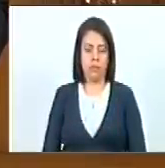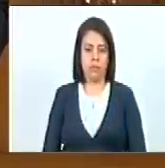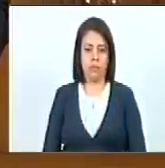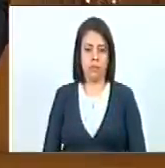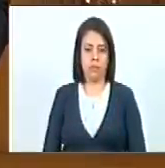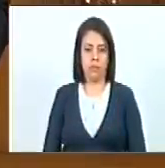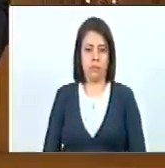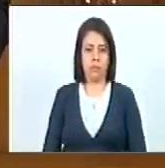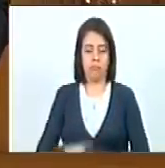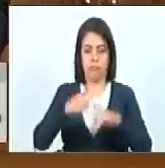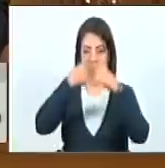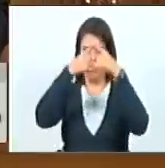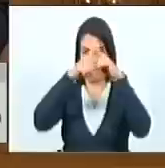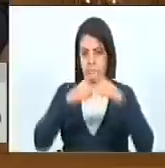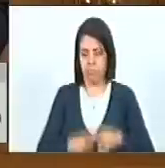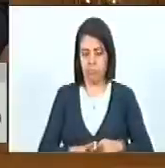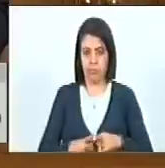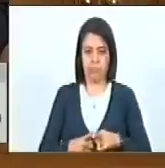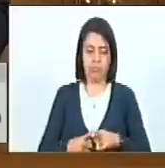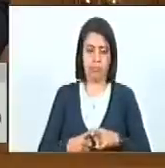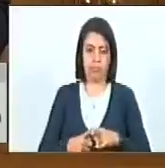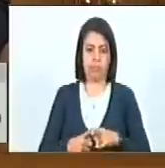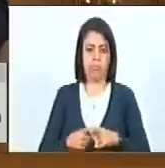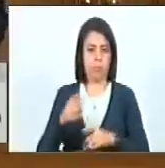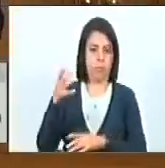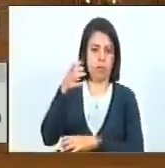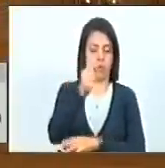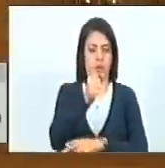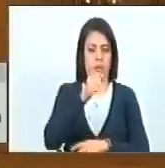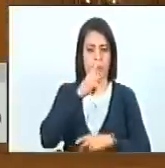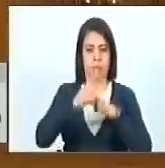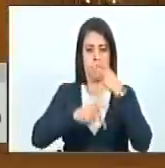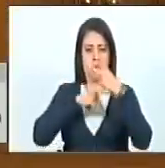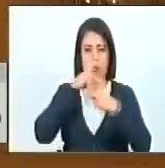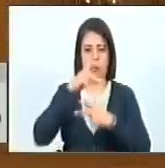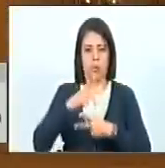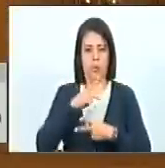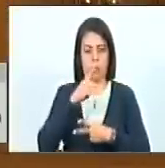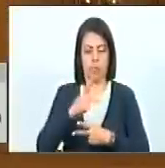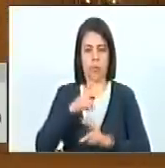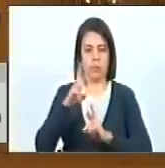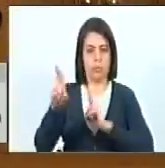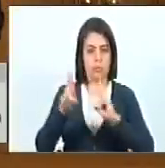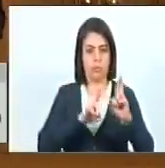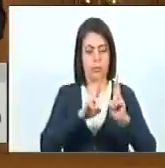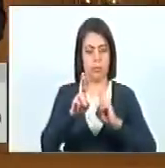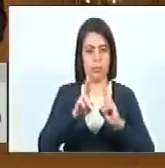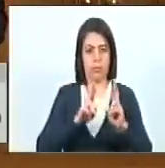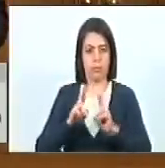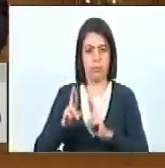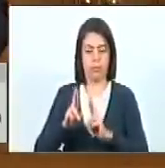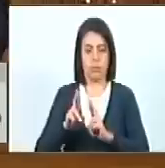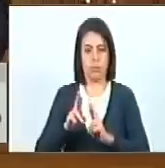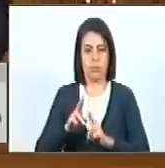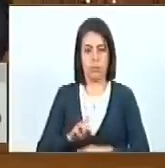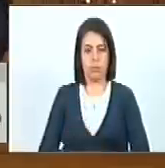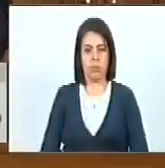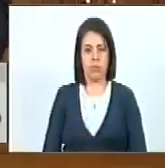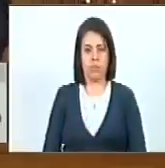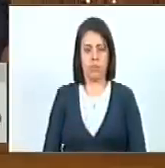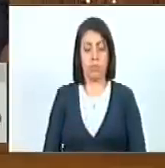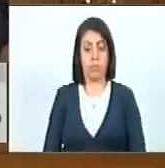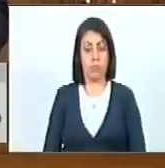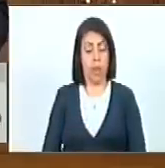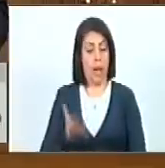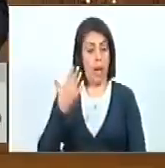el inventario del alcance de la política, de la relación que en